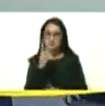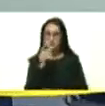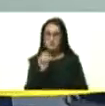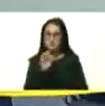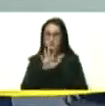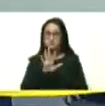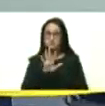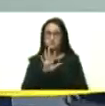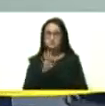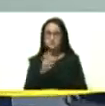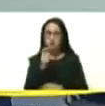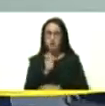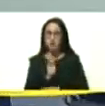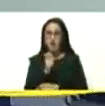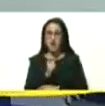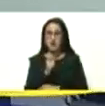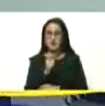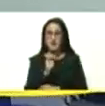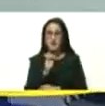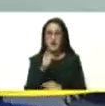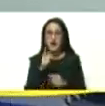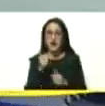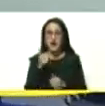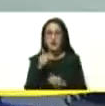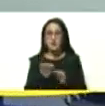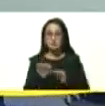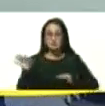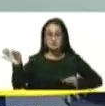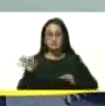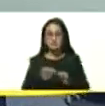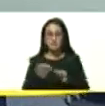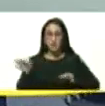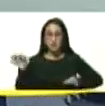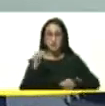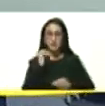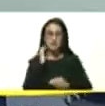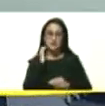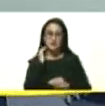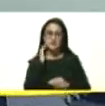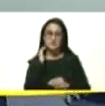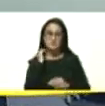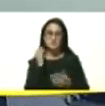4.5 toneladas por hectárea. Esto nos da una proyección de